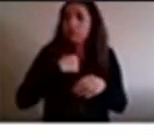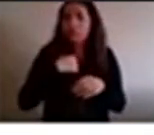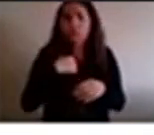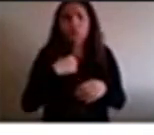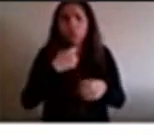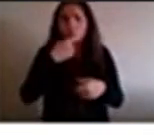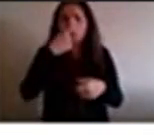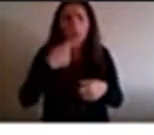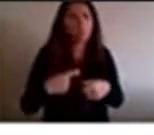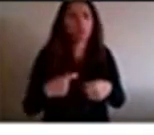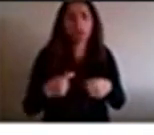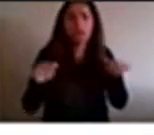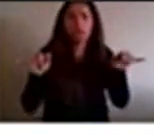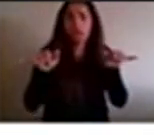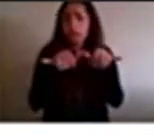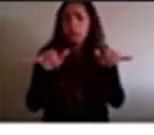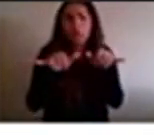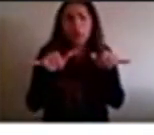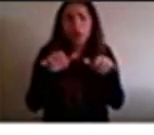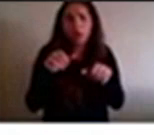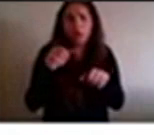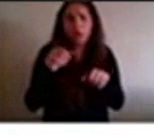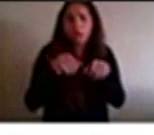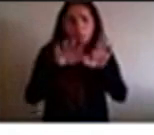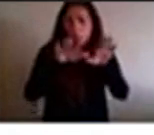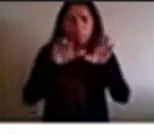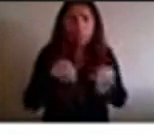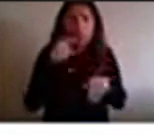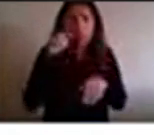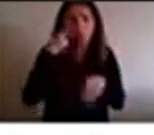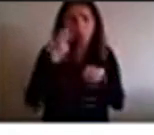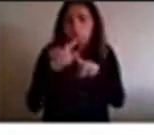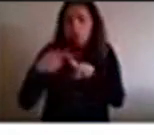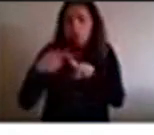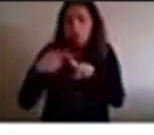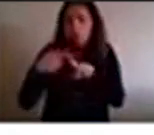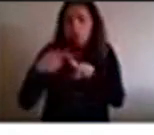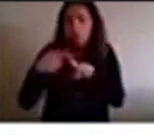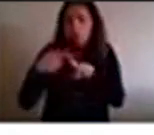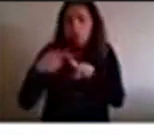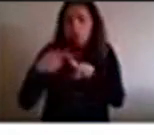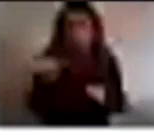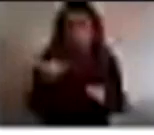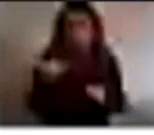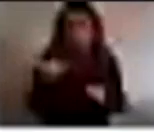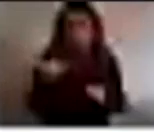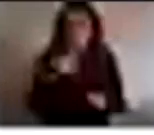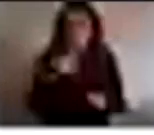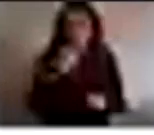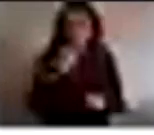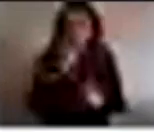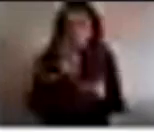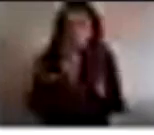igual que otro ser humano porque yo tengo miedos de otra persona.